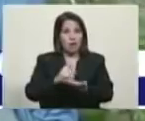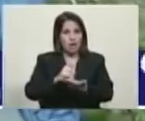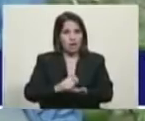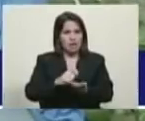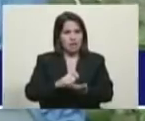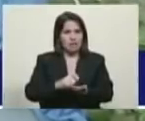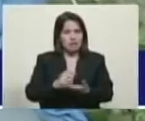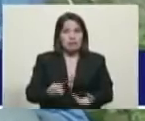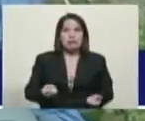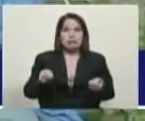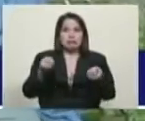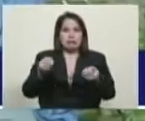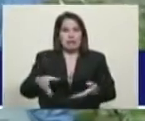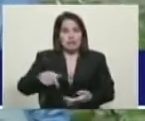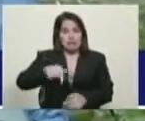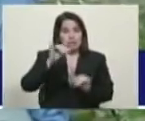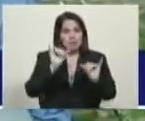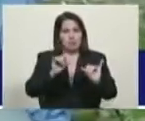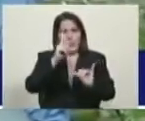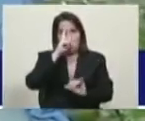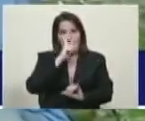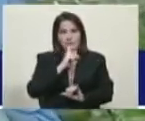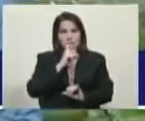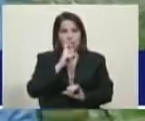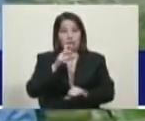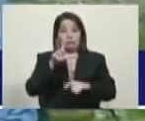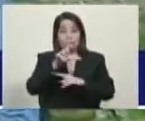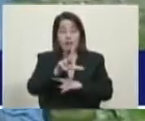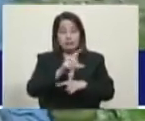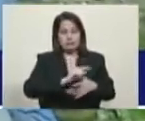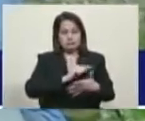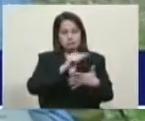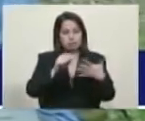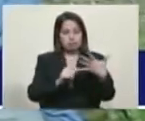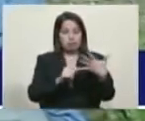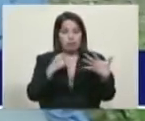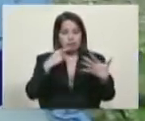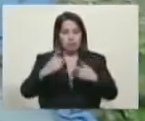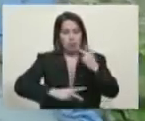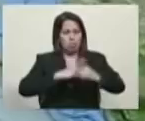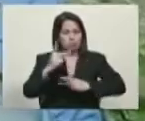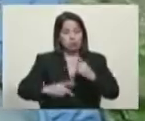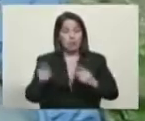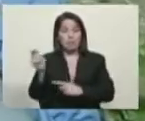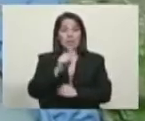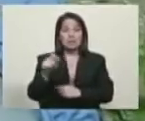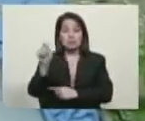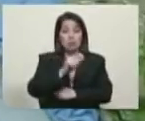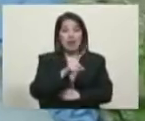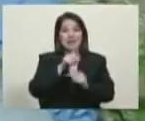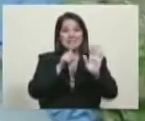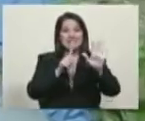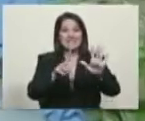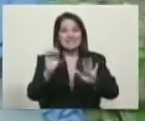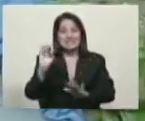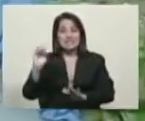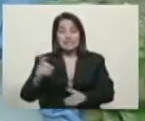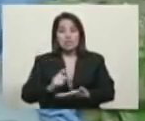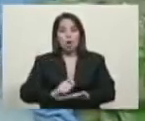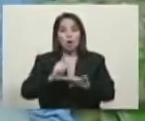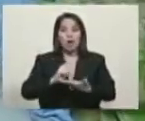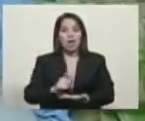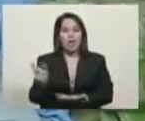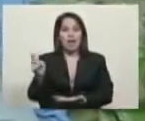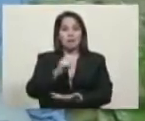es llegar este mismo año a activar los tres turnos y de esa manera llegar a la producción mensual de 600 toneladas mes